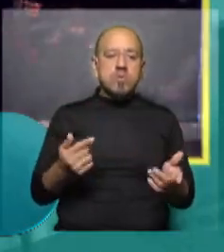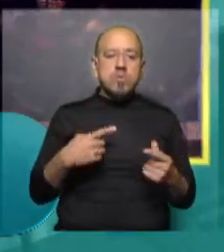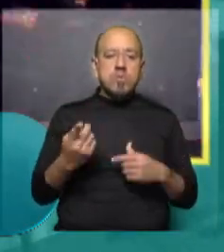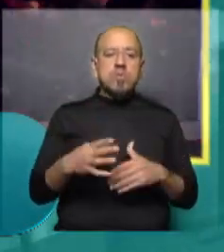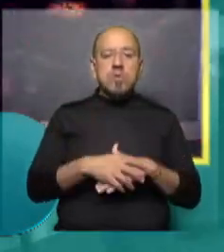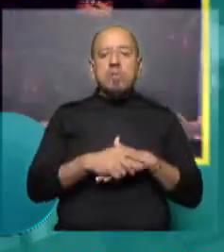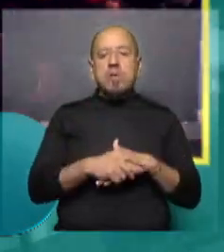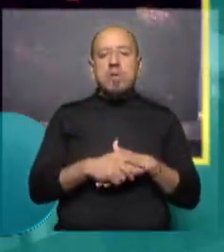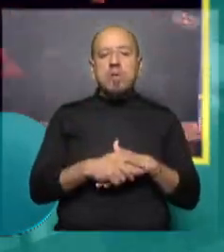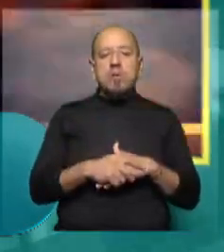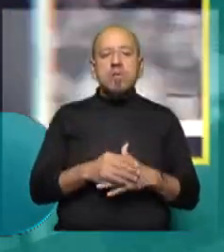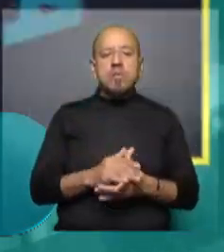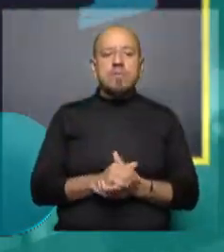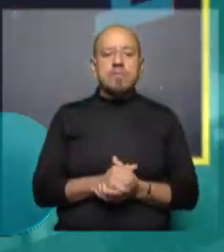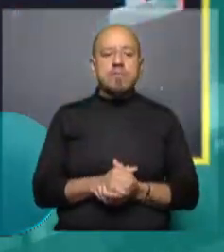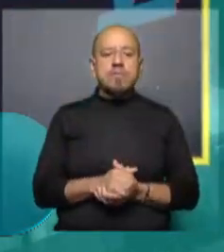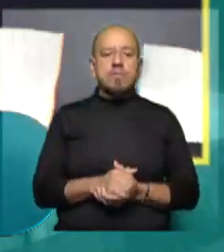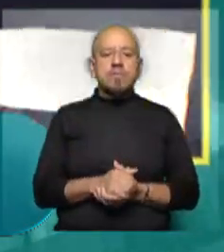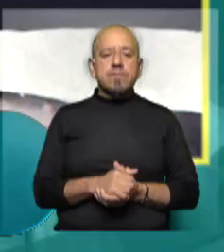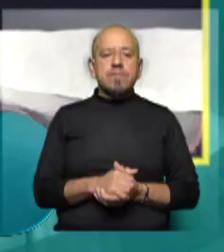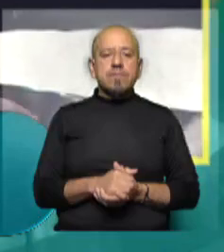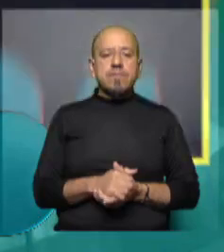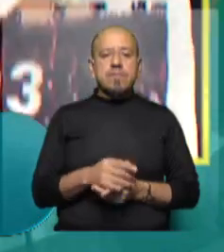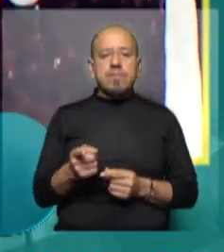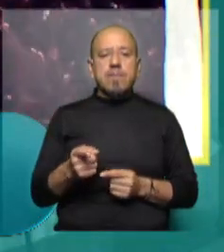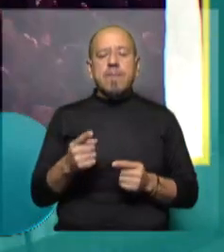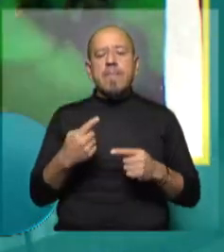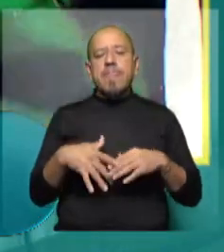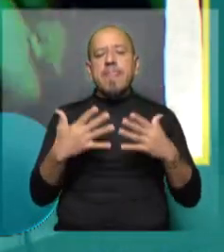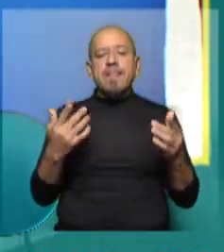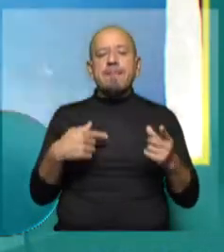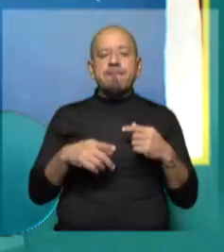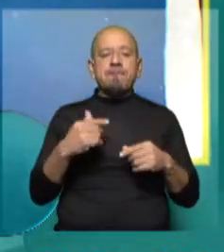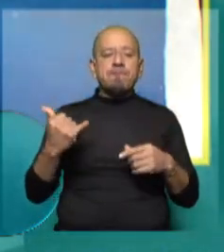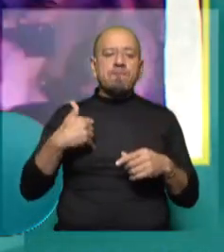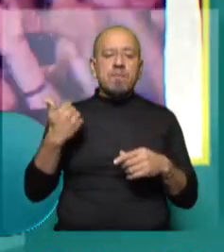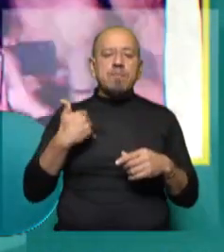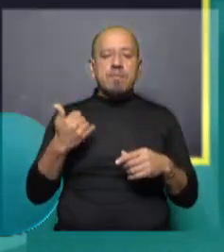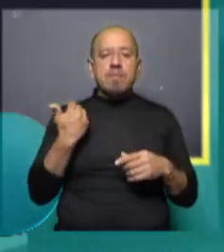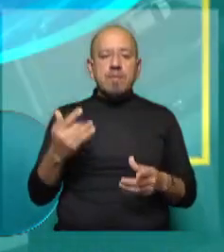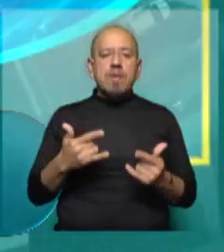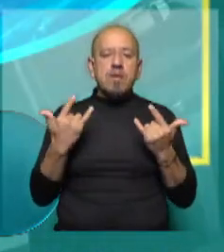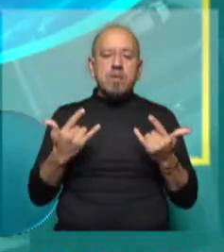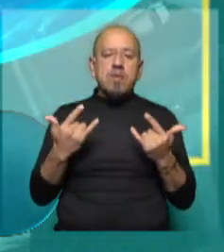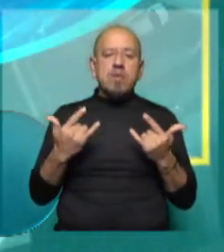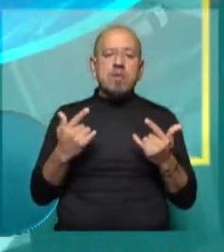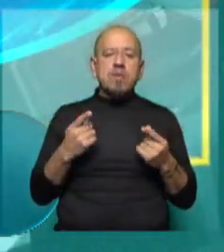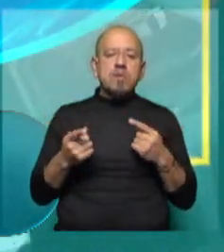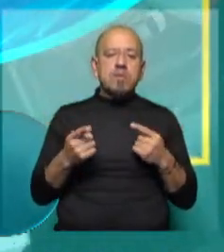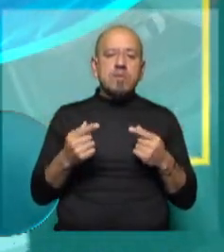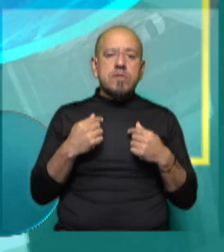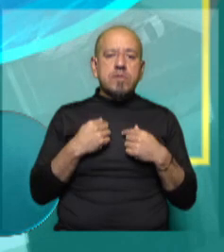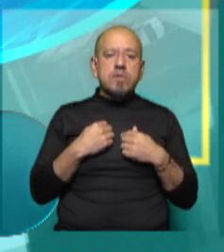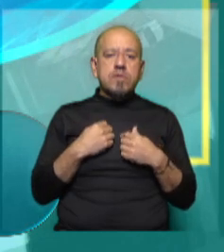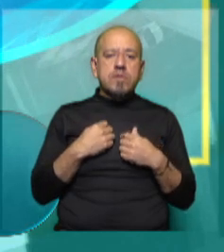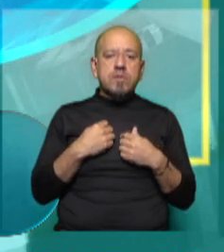amistosos. Yeah. Al respecto. Hablando de festivales, hablando de música, hablando de gente joven, hablando de rock and roll, nosotros